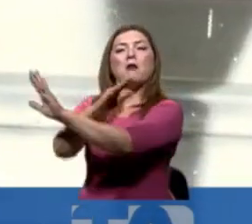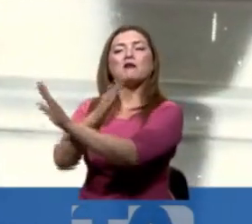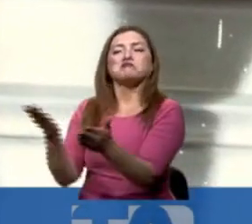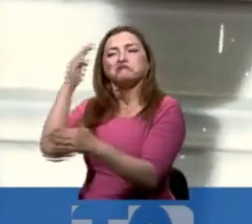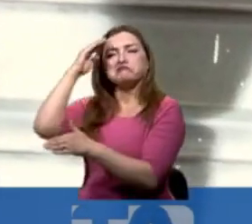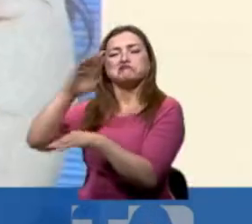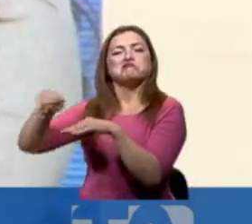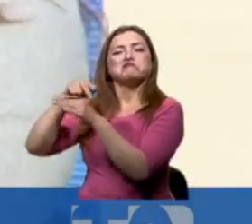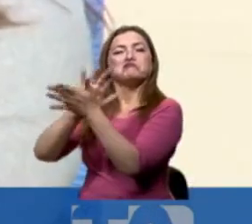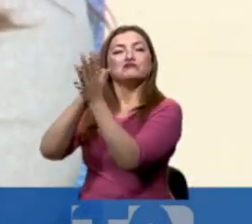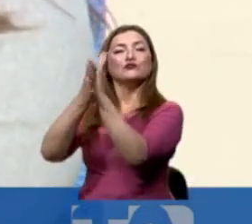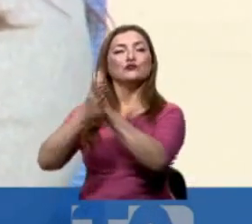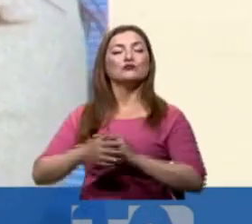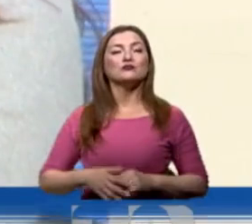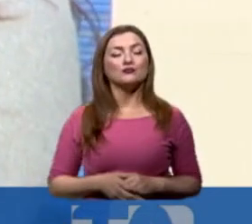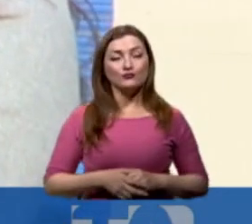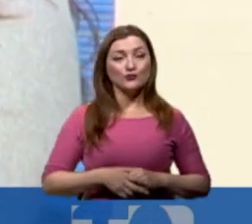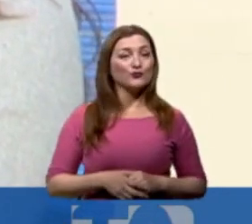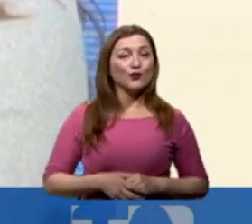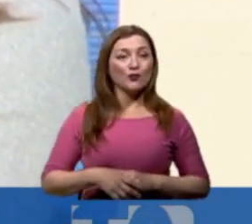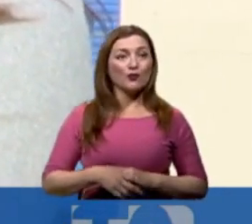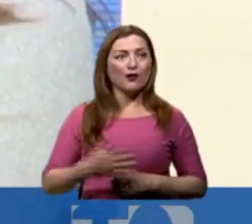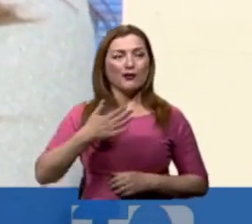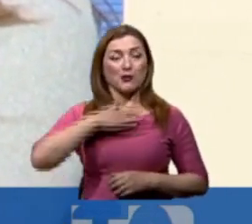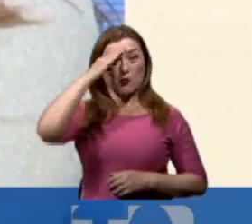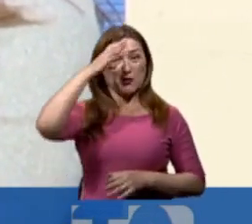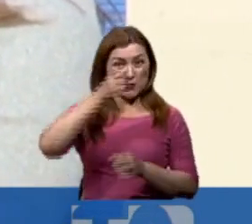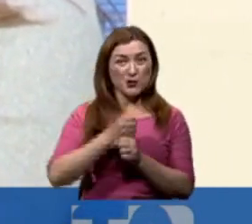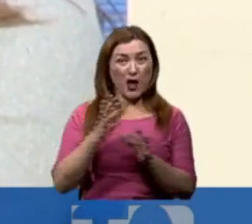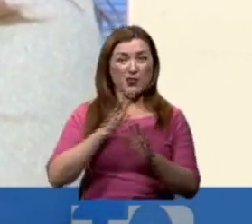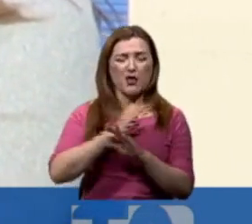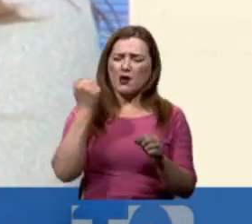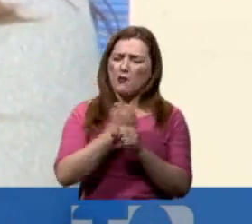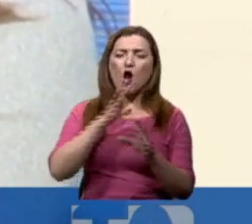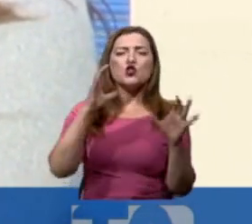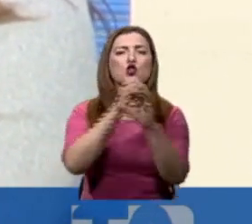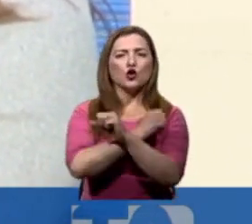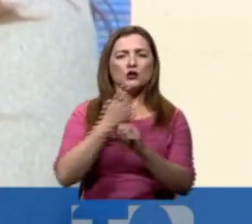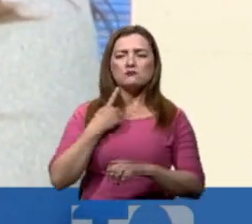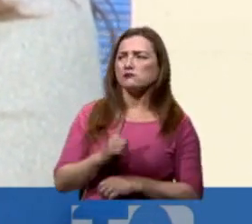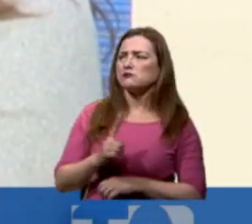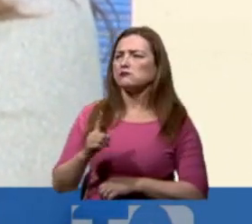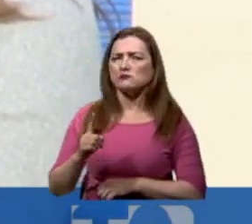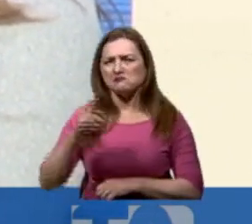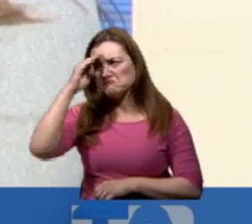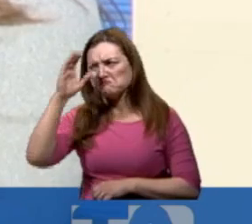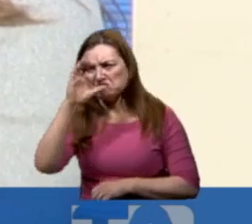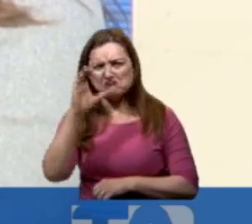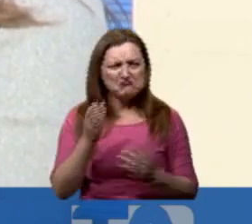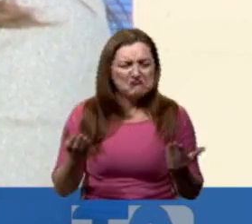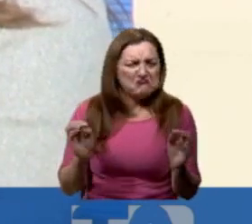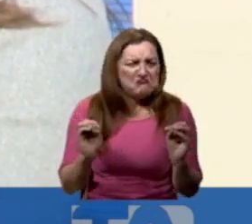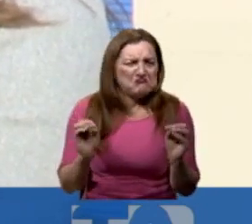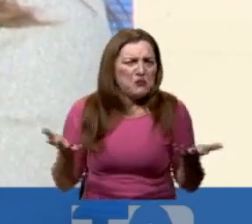parte de la policía. No hay nada de rondas, nosotros que circulamos toda la noche, trabajamos en horario nocturno, circulamos